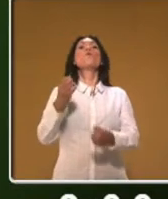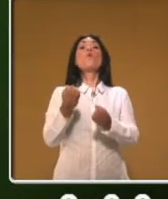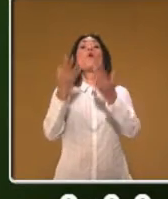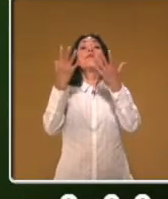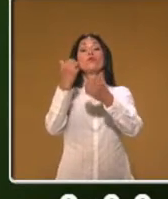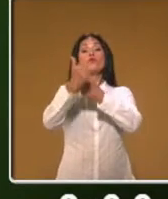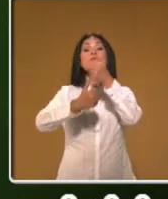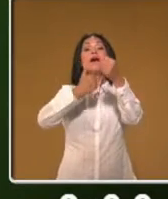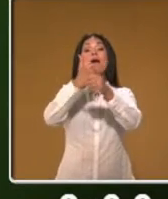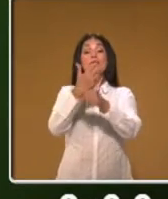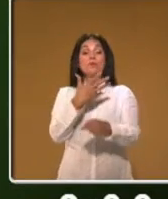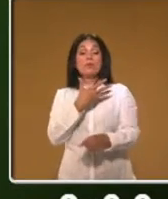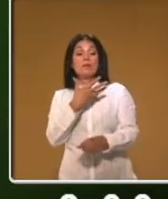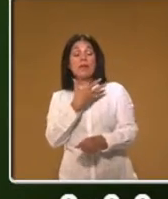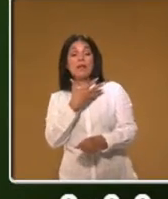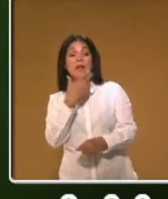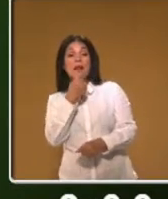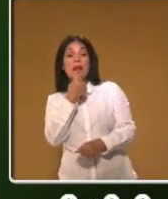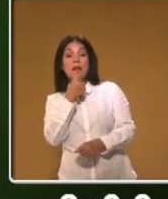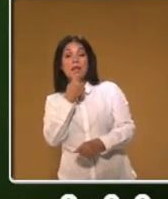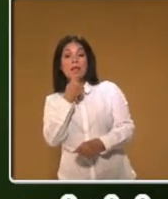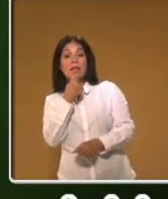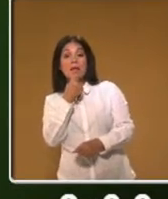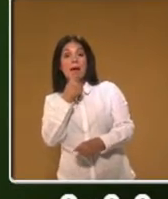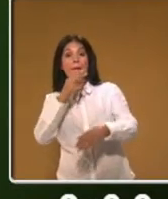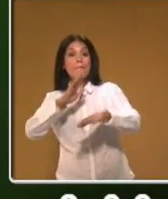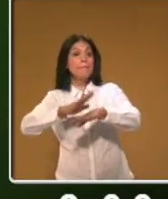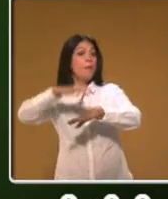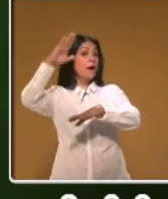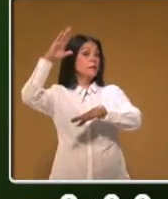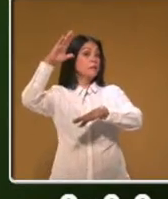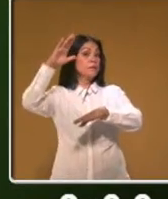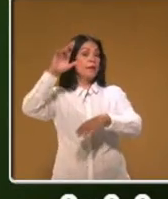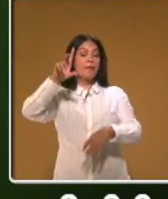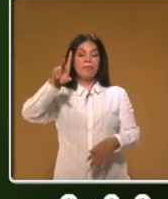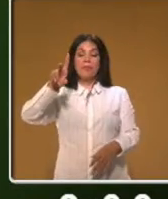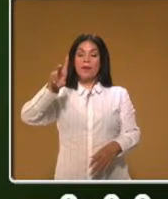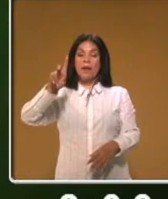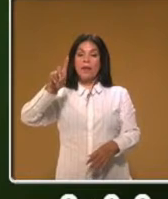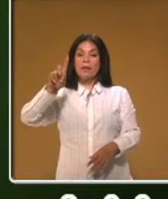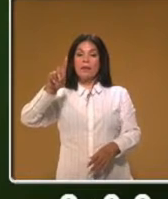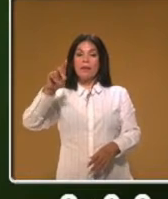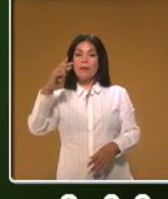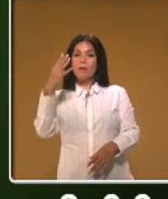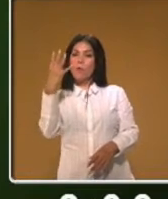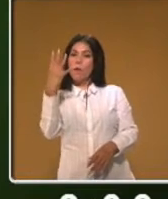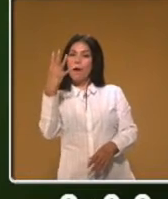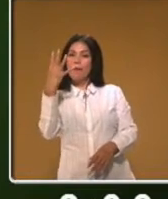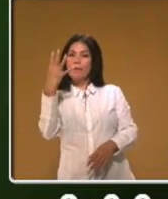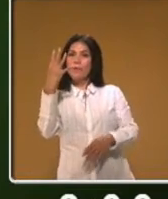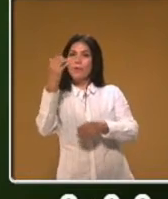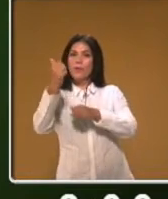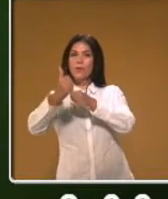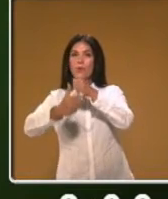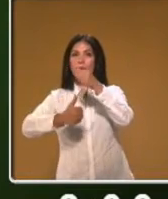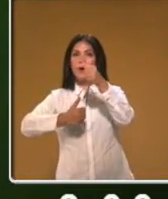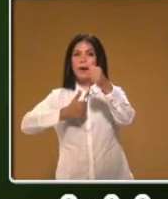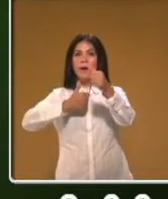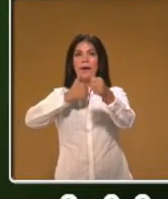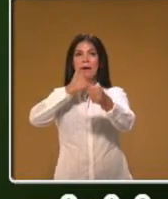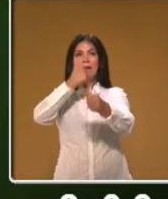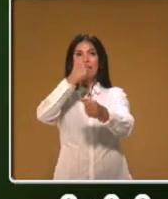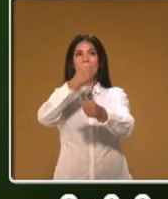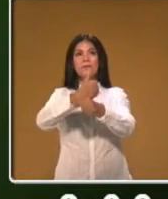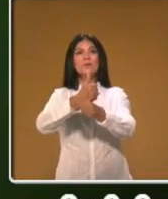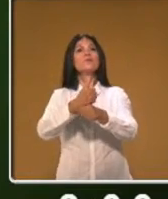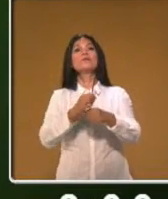años. Si te das cuenta, ya no tengo la misma organización que en la anterior, en la cual teníamos la P debajo de la P, la H